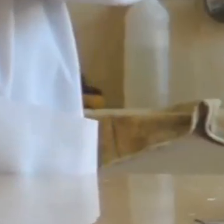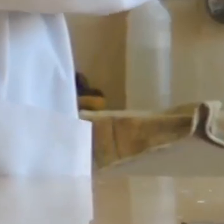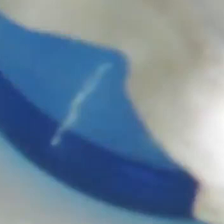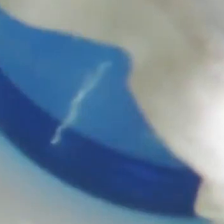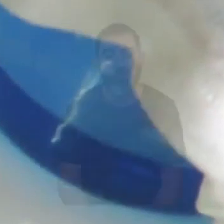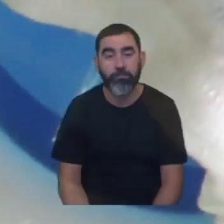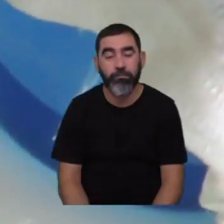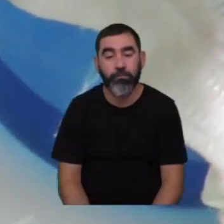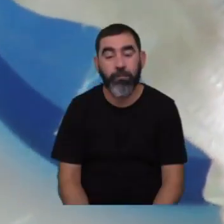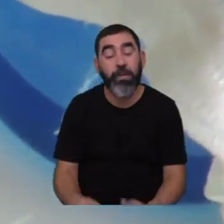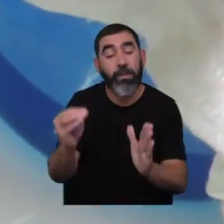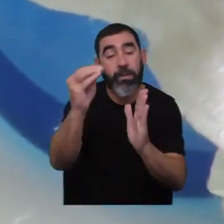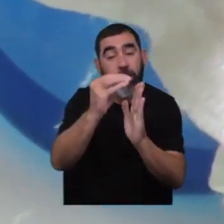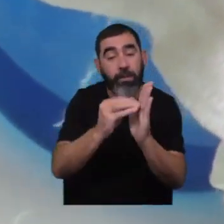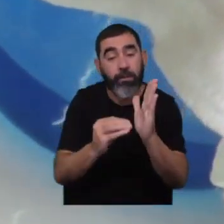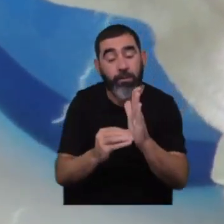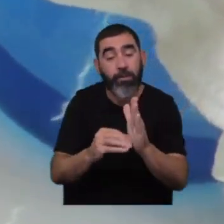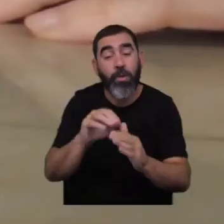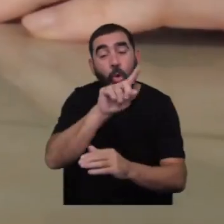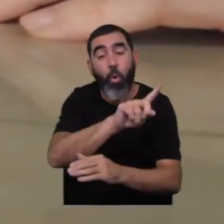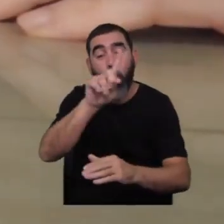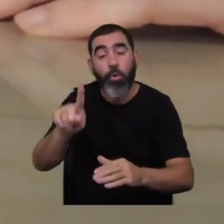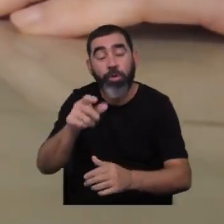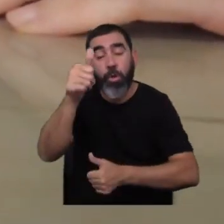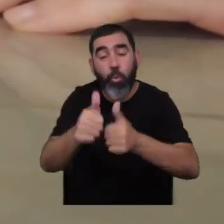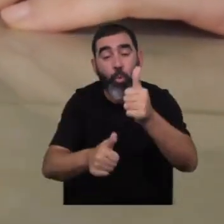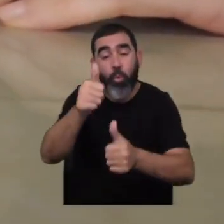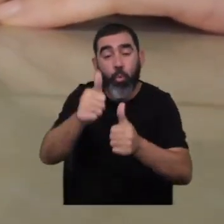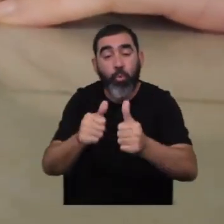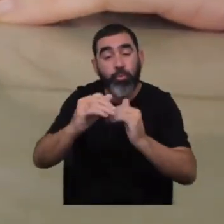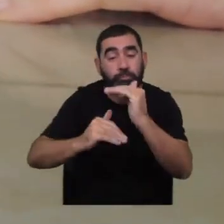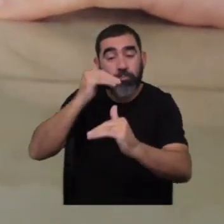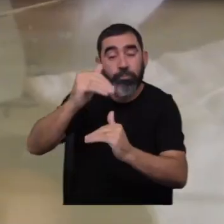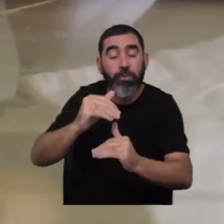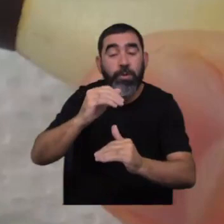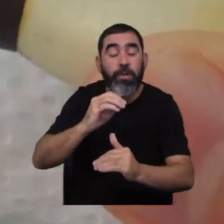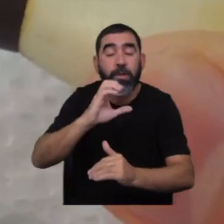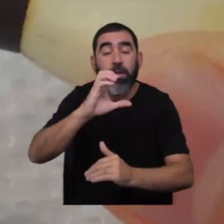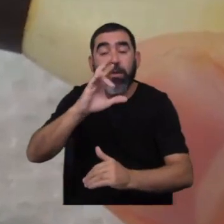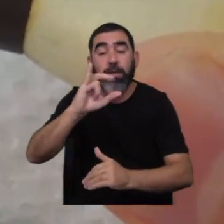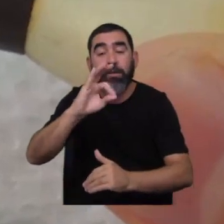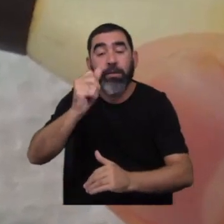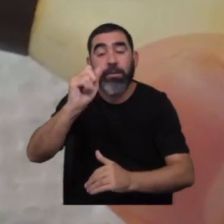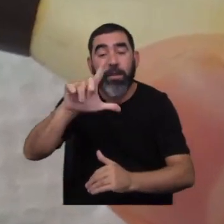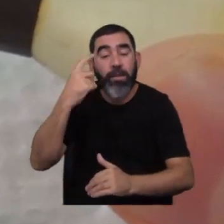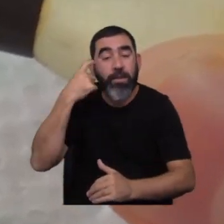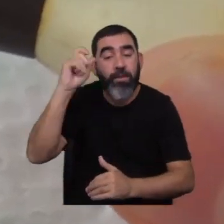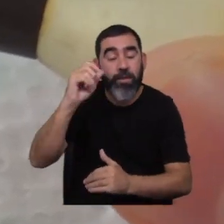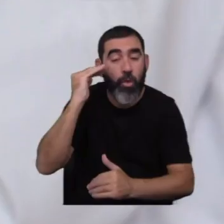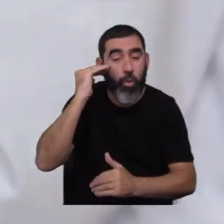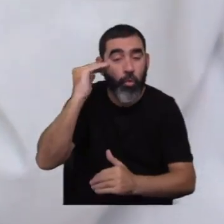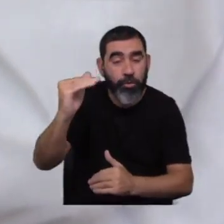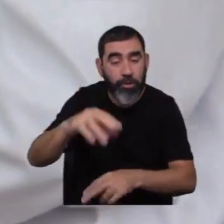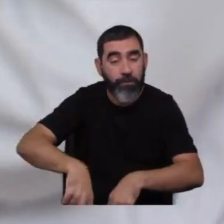Ya están abiertas las inscripciones para la 11ª edición del Concurso Nacional de Crecimiento de Cristales. Esta iniciativa, impulsada por